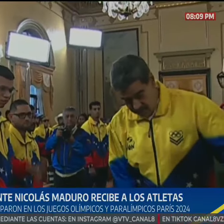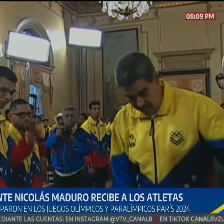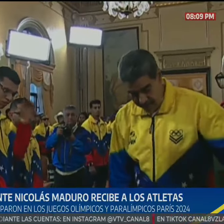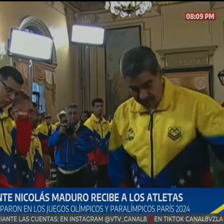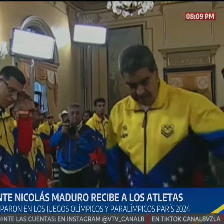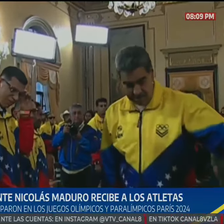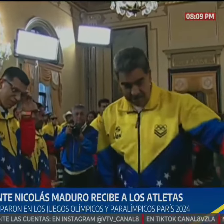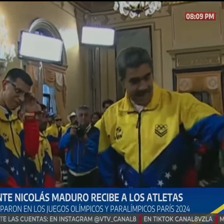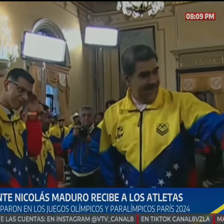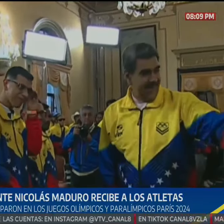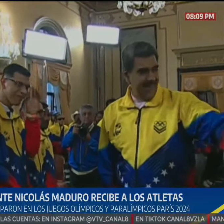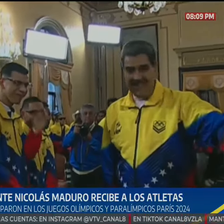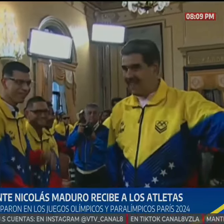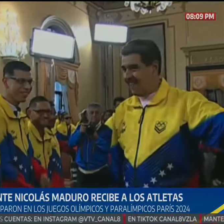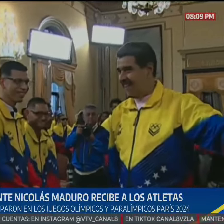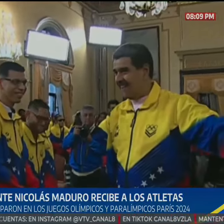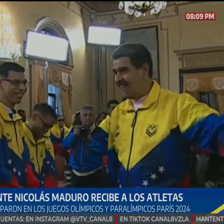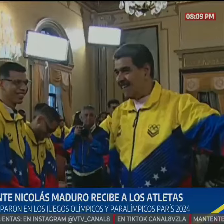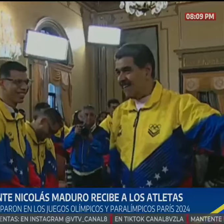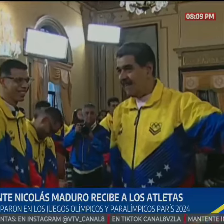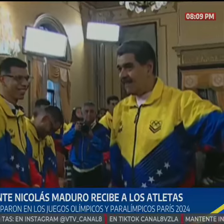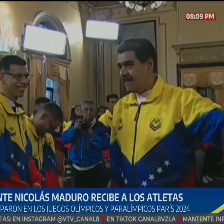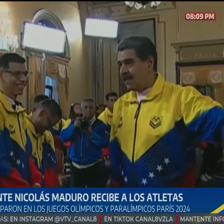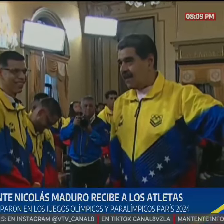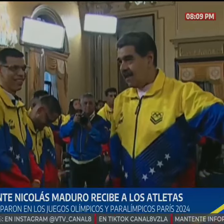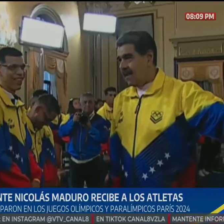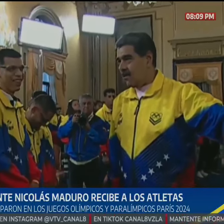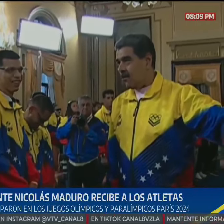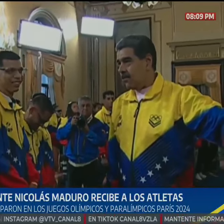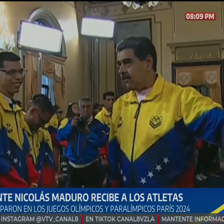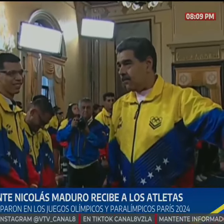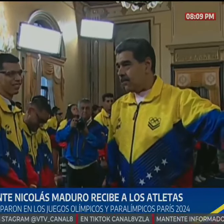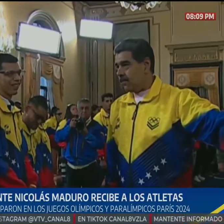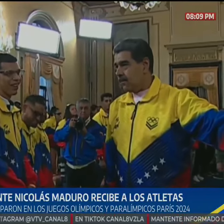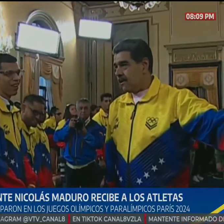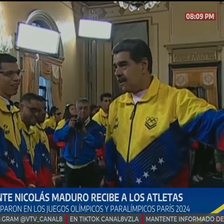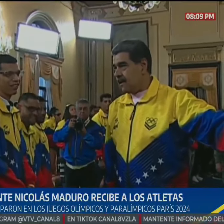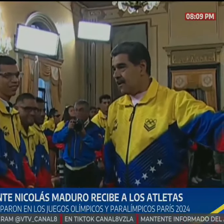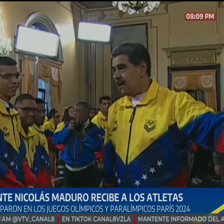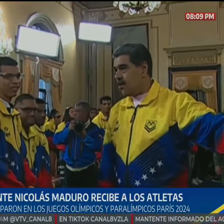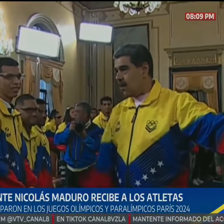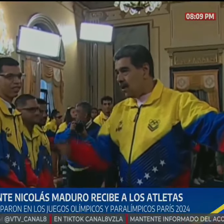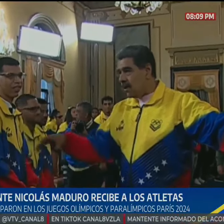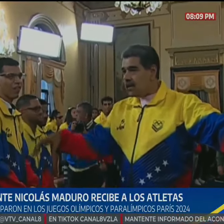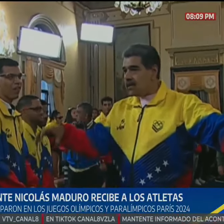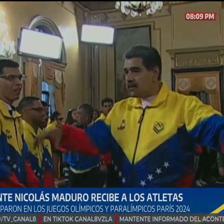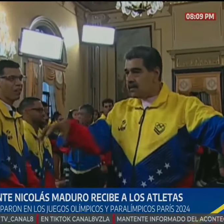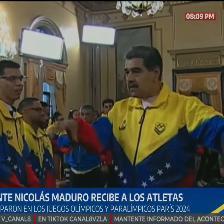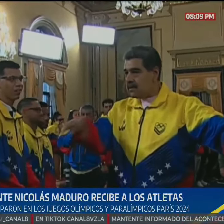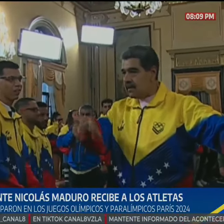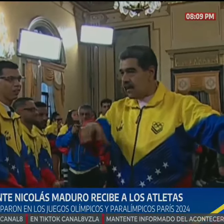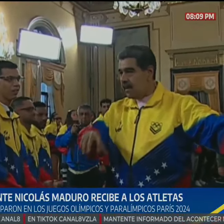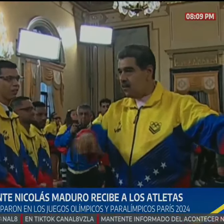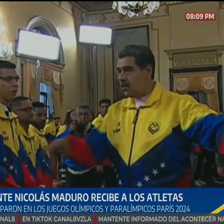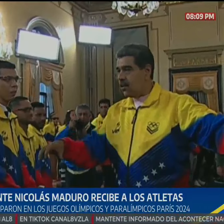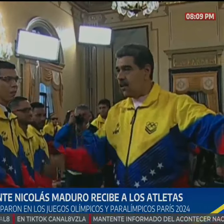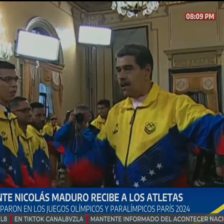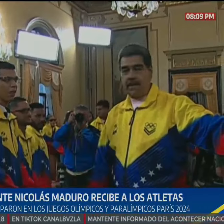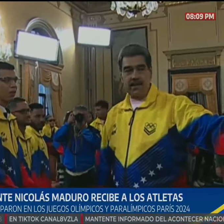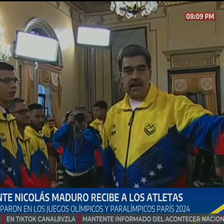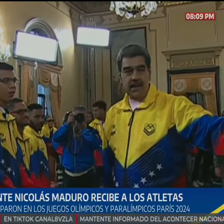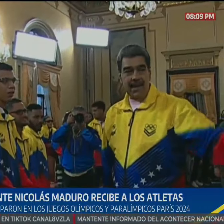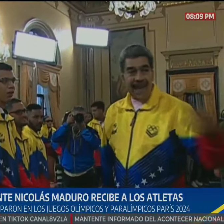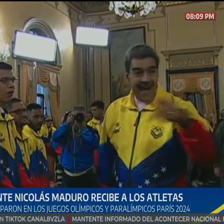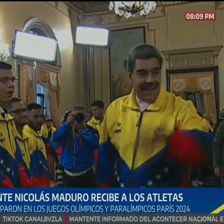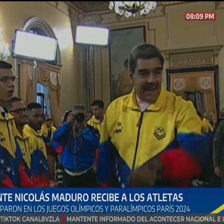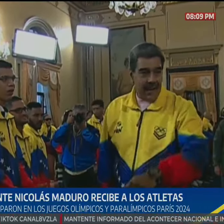atletas que participaron en el equipo de esgrima, también está Keidomar Vallenillas, quien registró un total de 358 kilogramos y